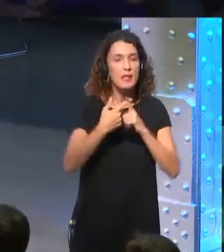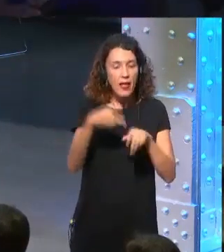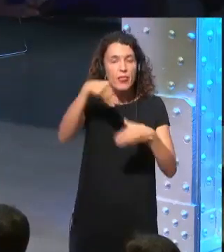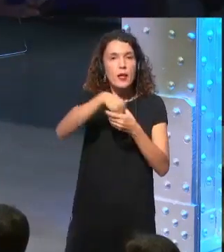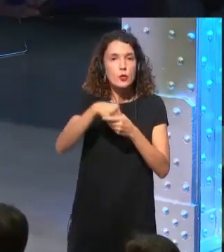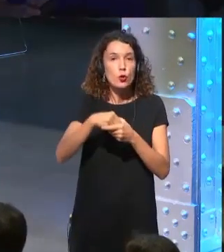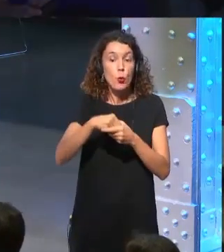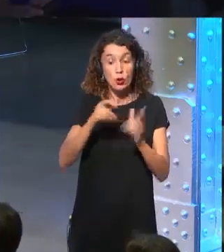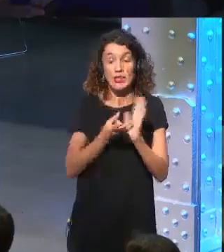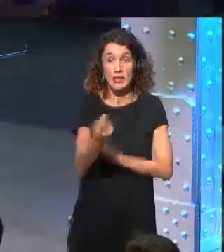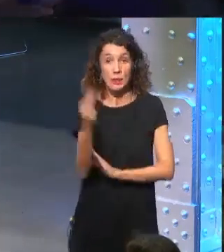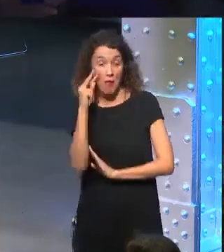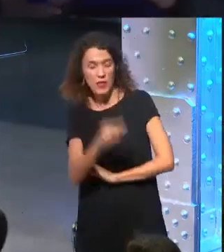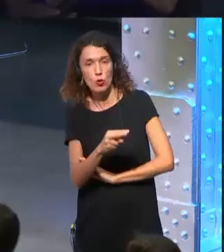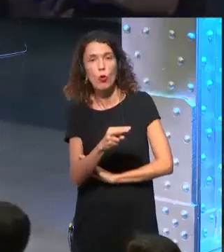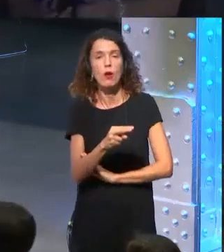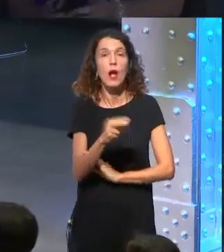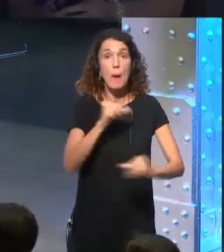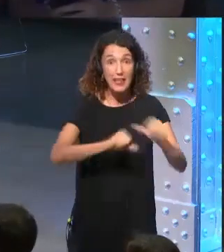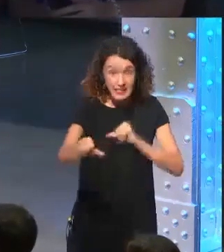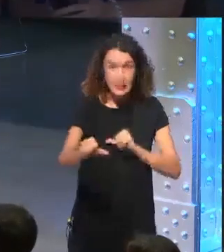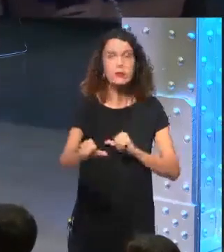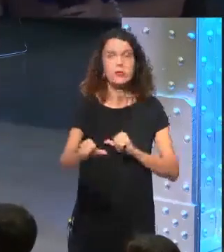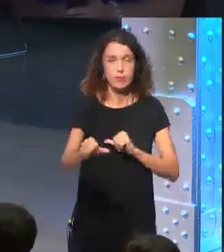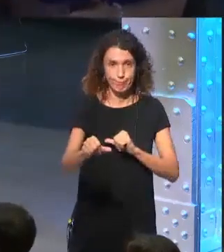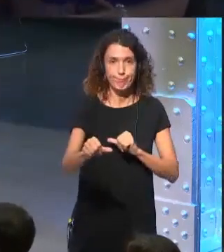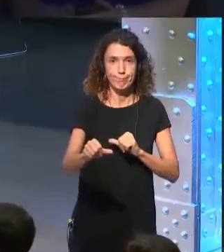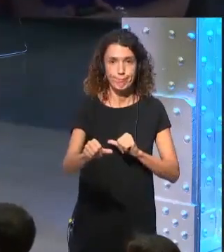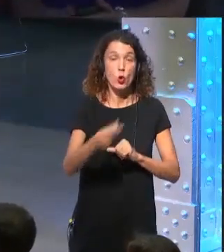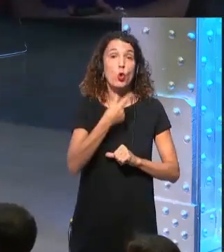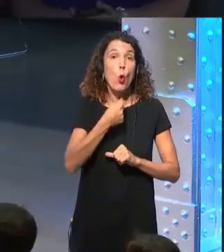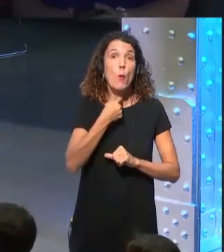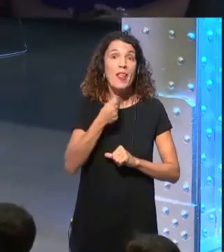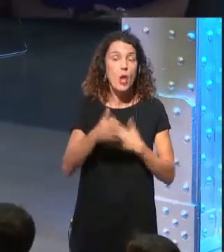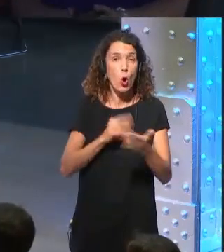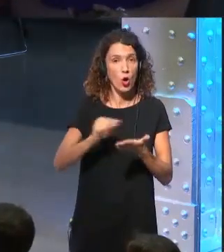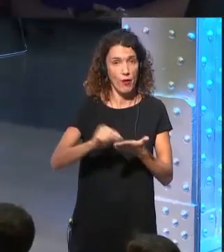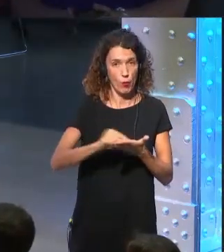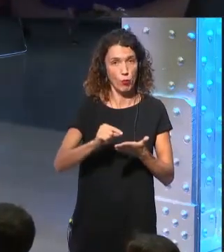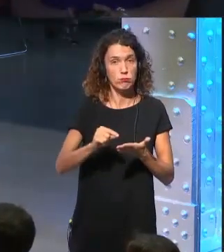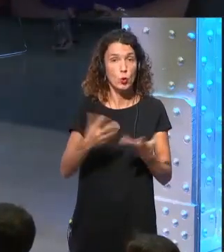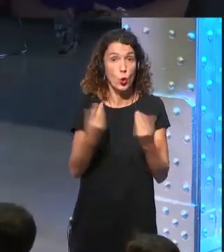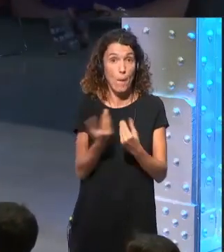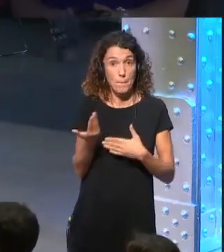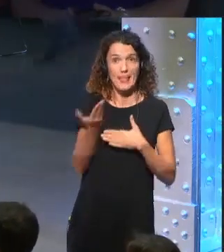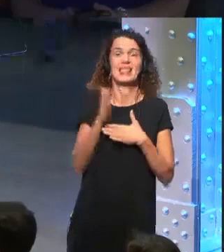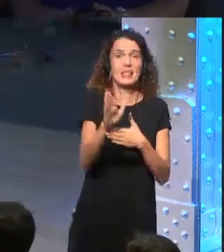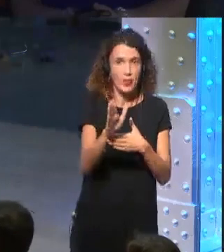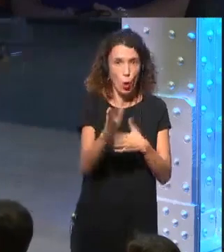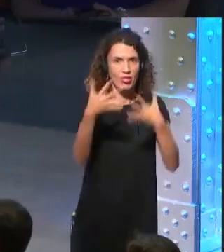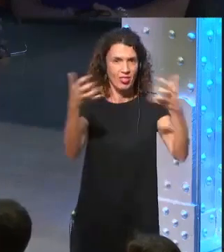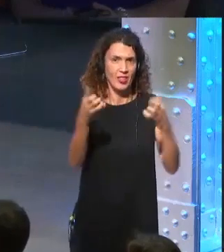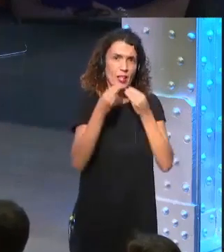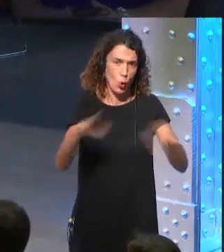donde me habéis visto salir, etcétera. Ya, a partir de ahí, el comediógrafo puede proseguir con la presentación de la trama.